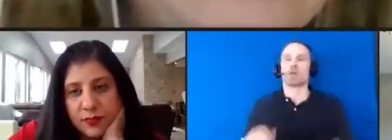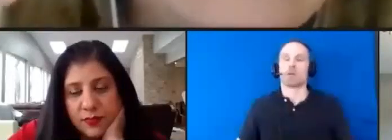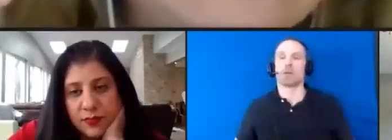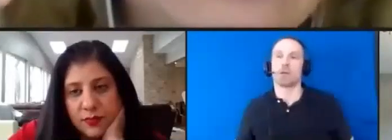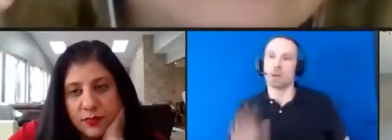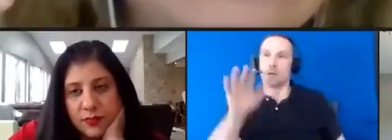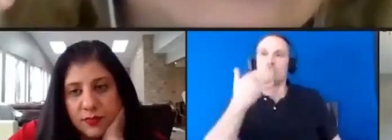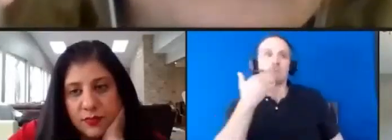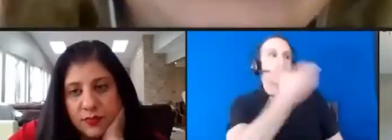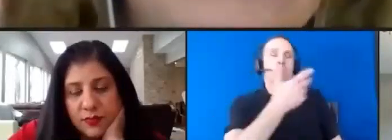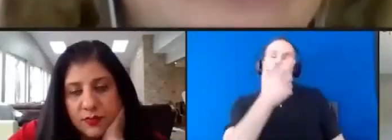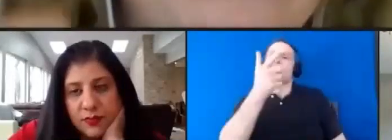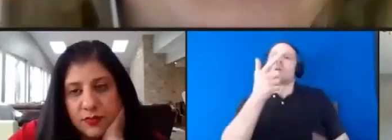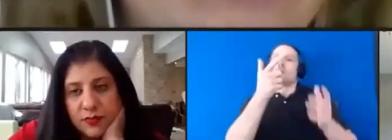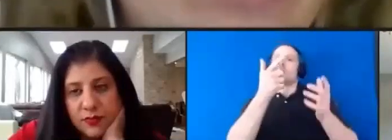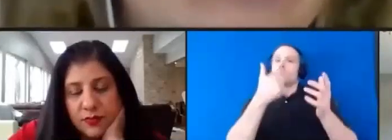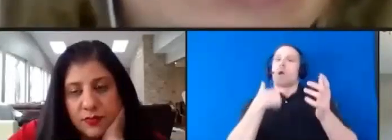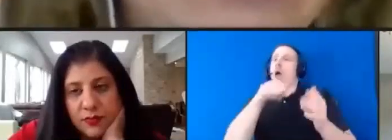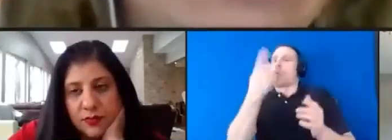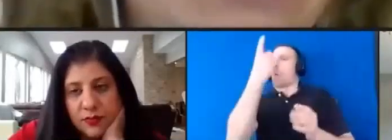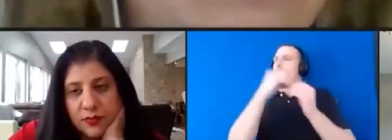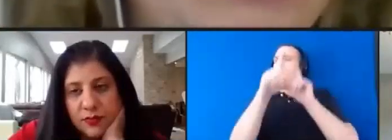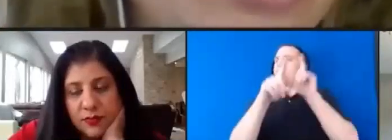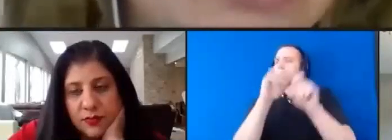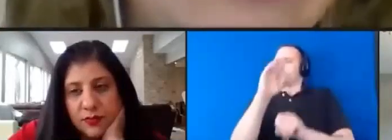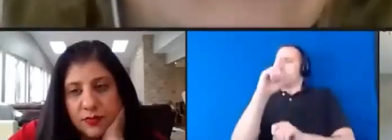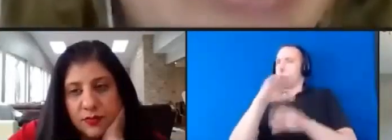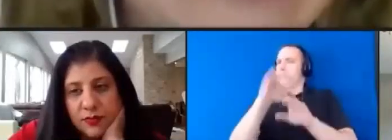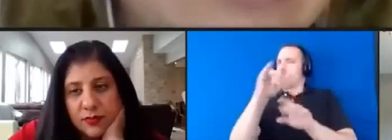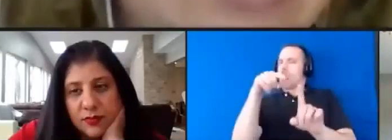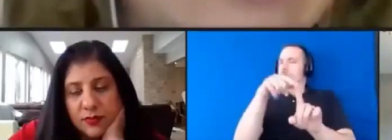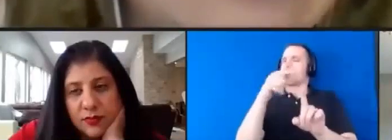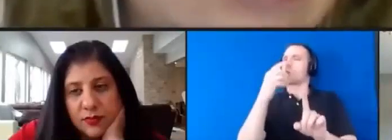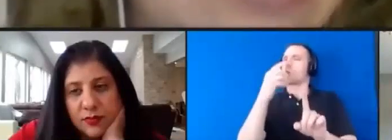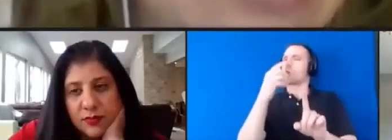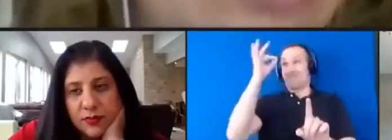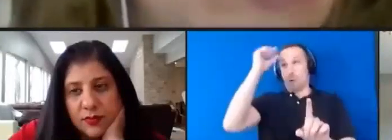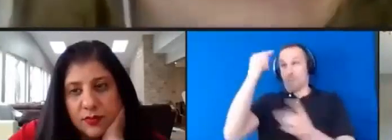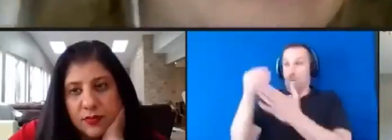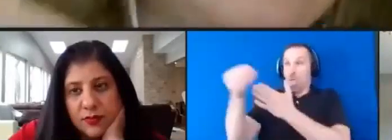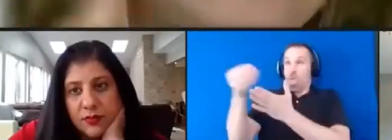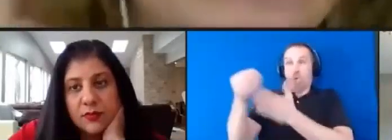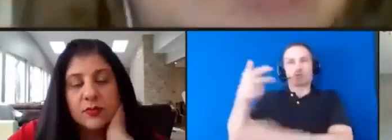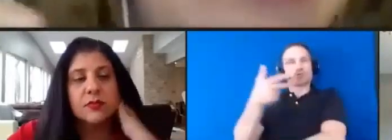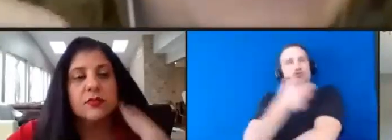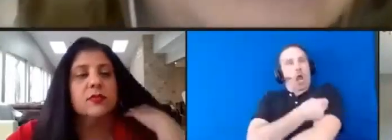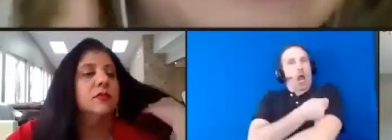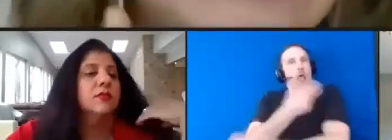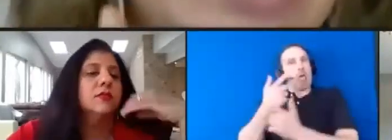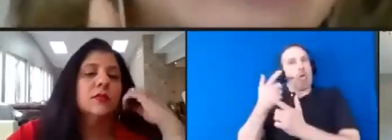amo los niños amo la comunidad y que solamente quiero que la gente sepa esto muchas gracias doctor